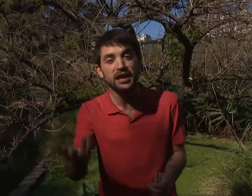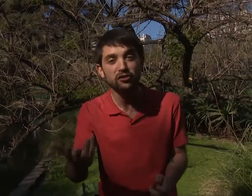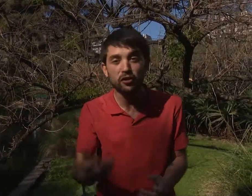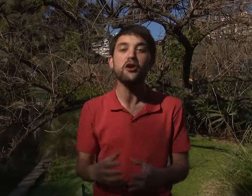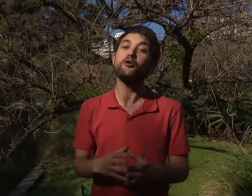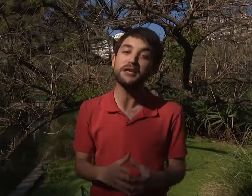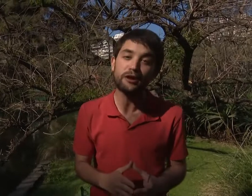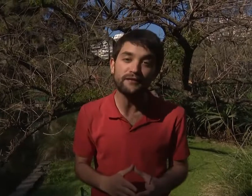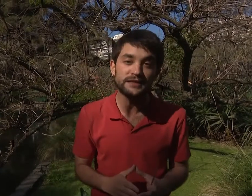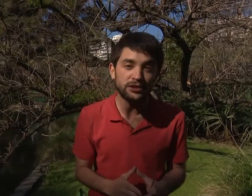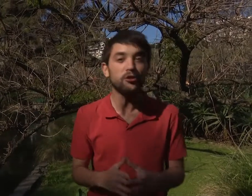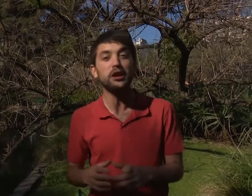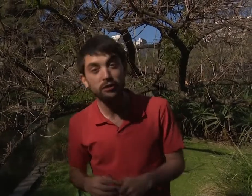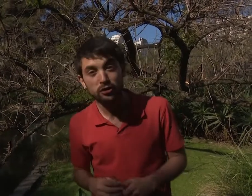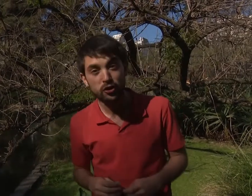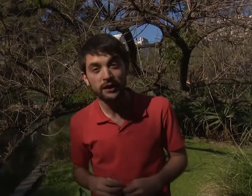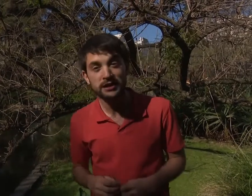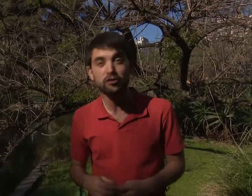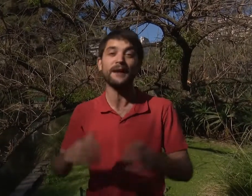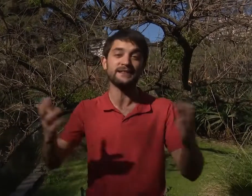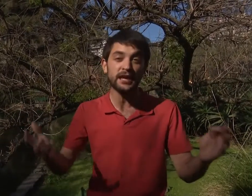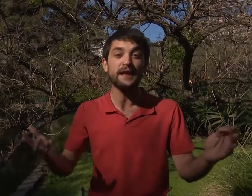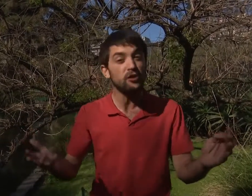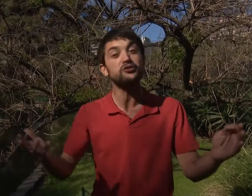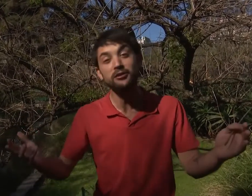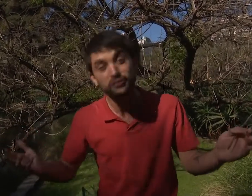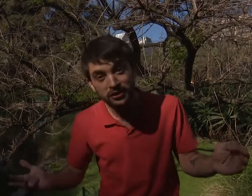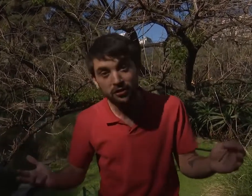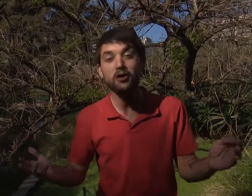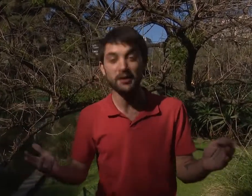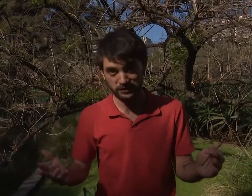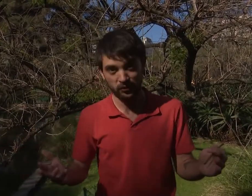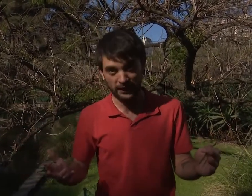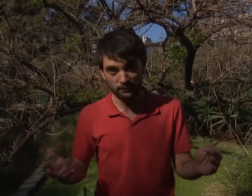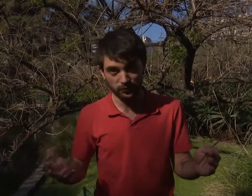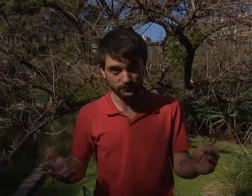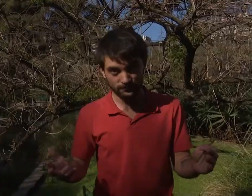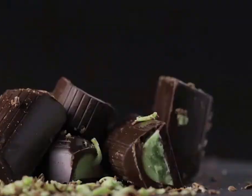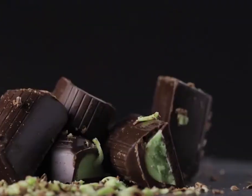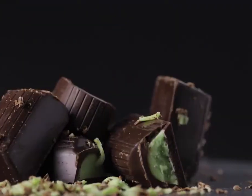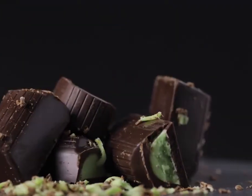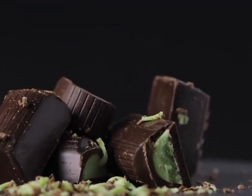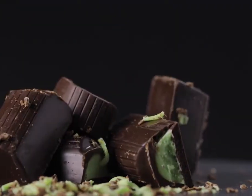seguir teniendo nuestro cafecito y nuestro chocolatito para seguir dándonos el gustito cuando así lo queramos.